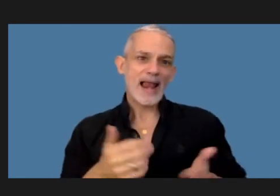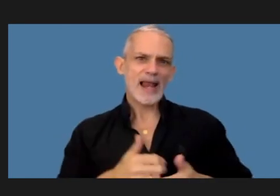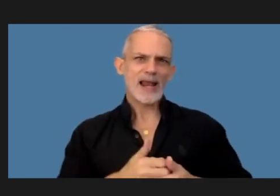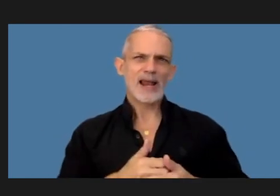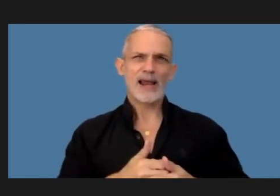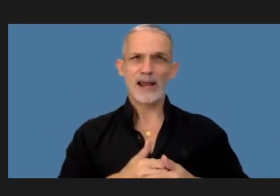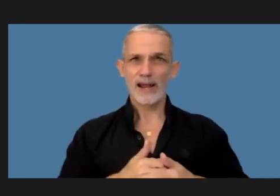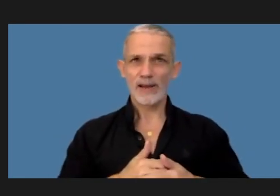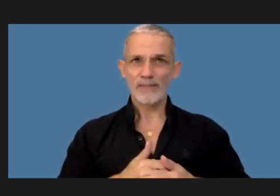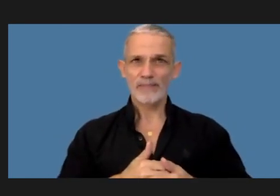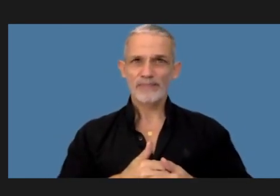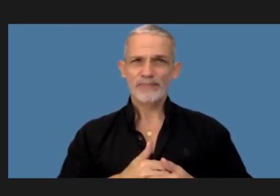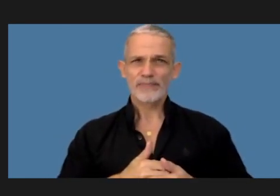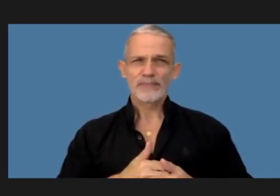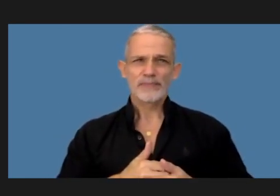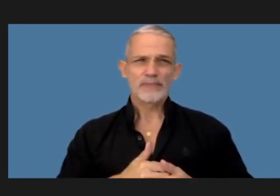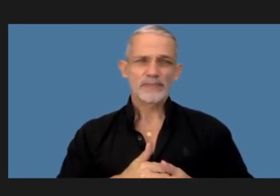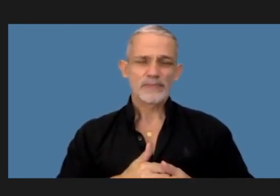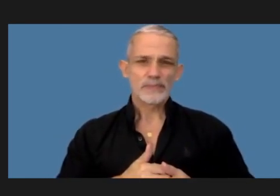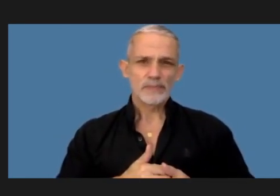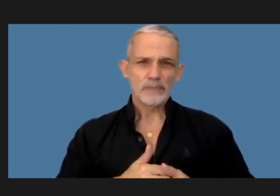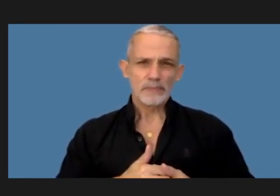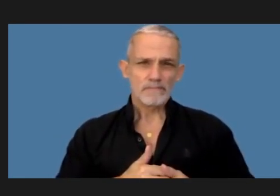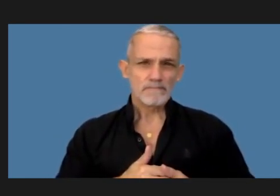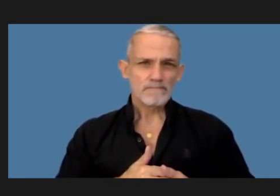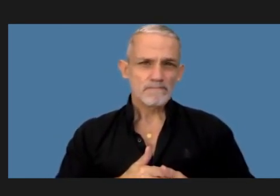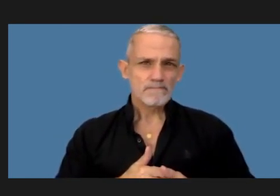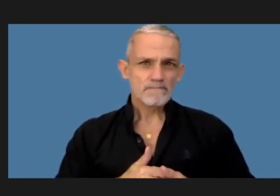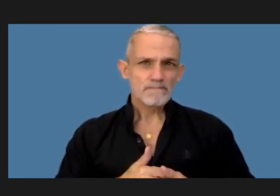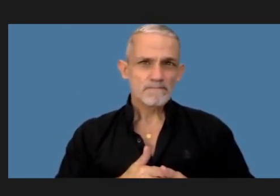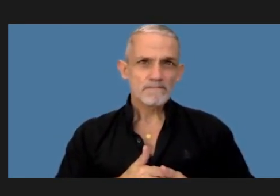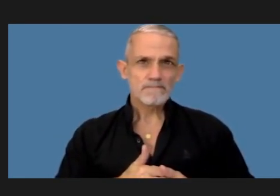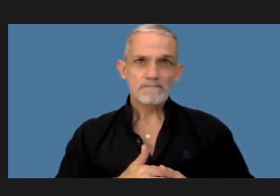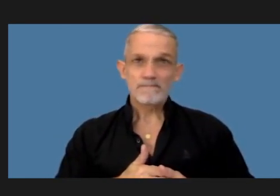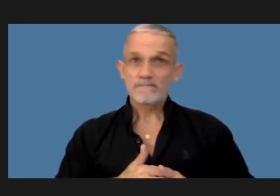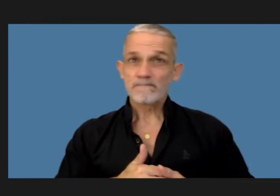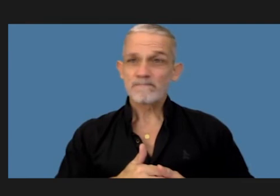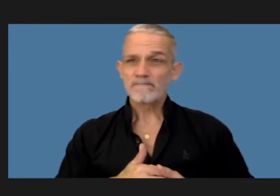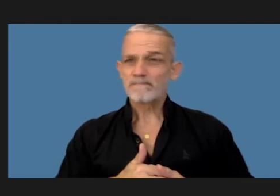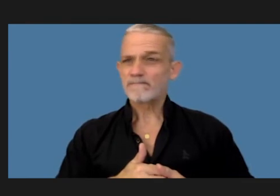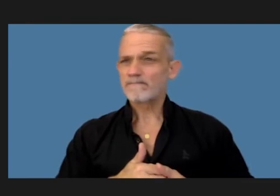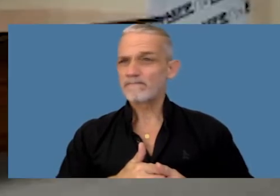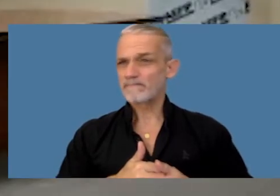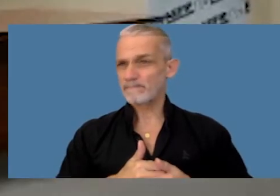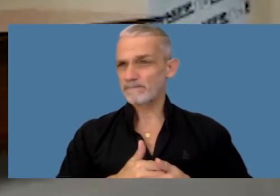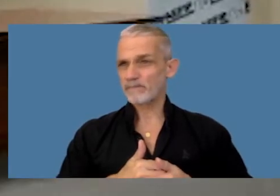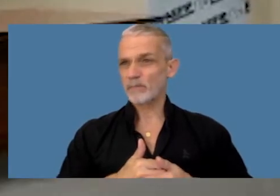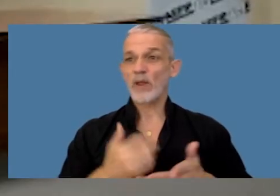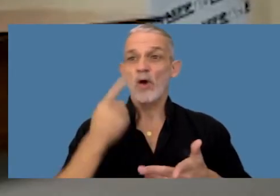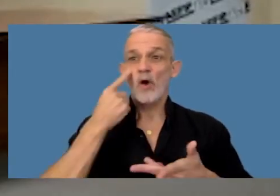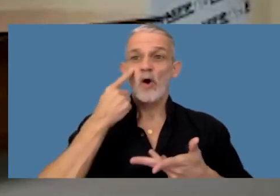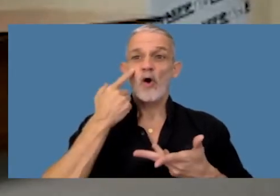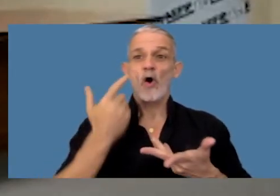tienen que ver con este tema. Y obviamente que